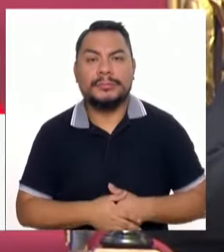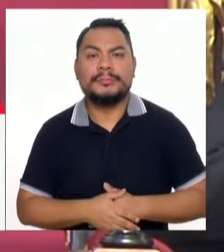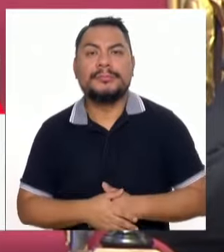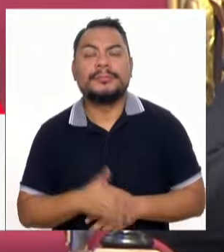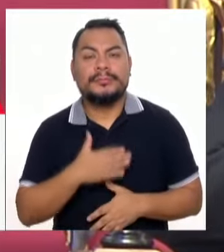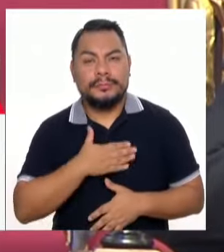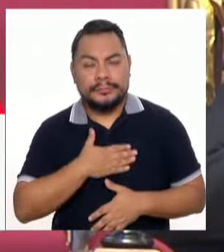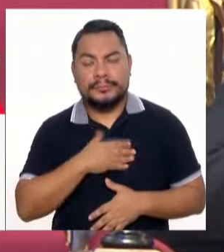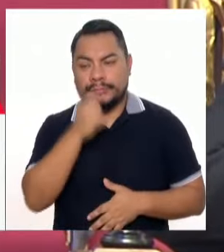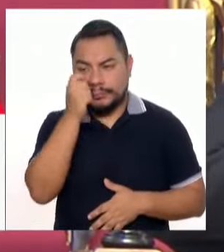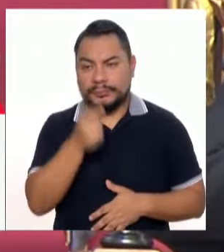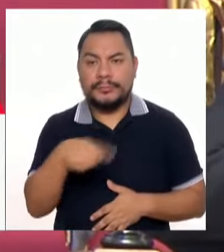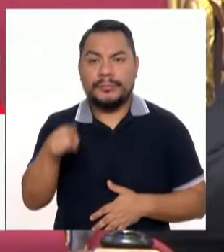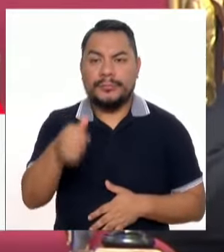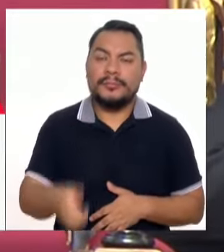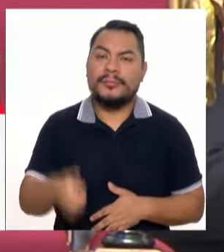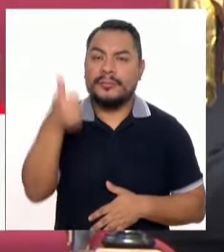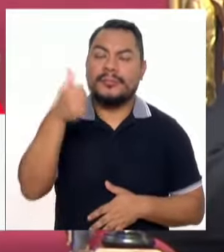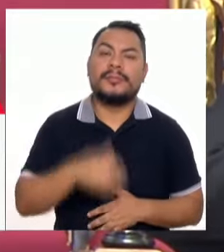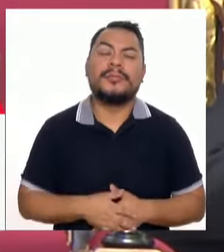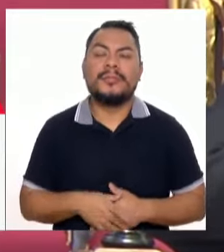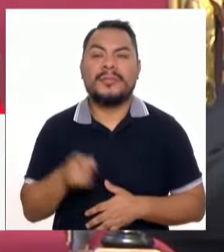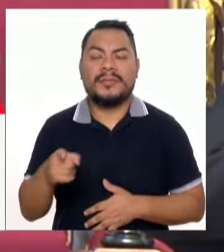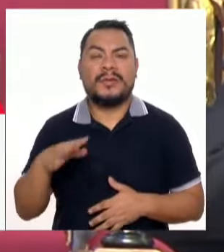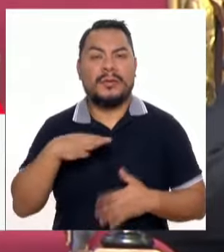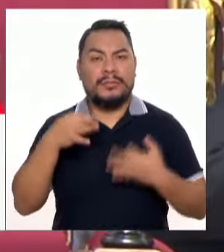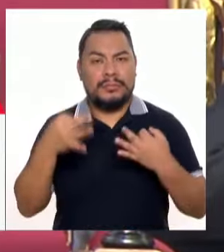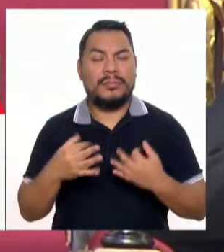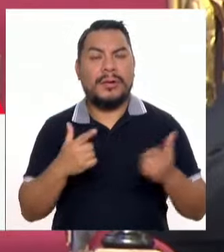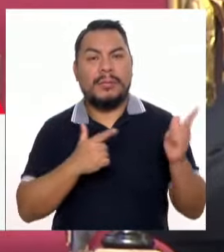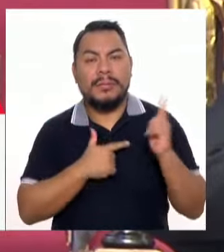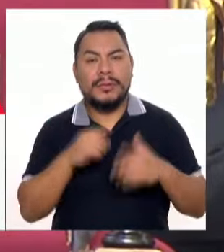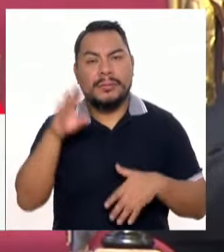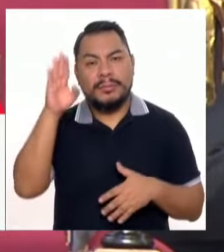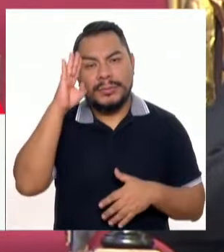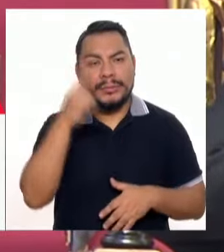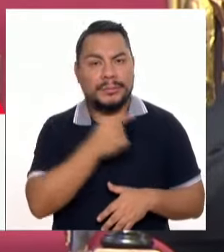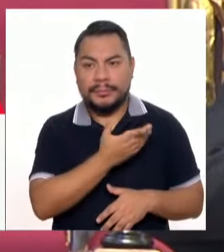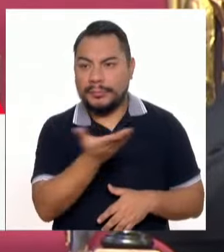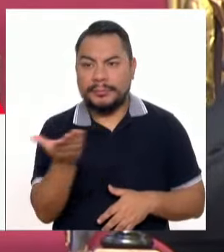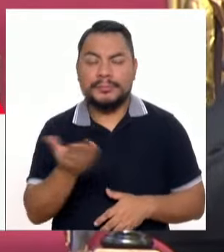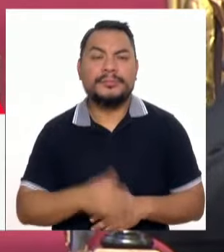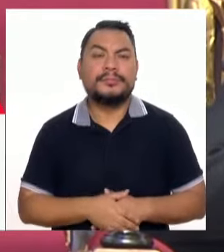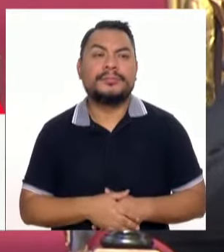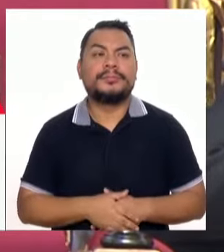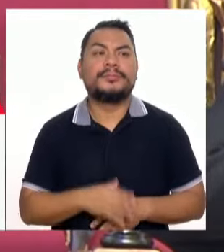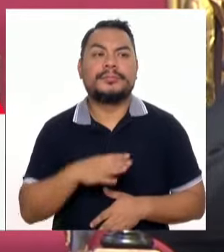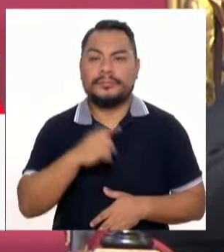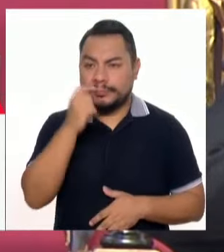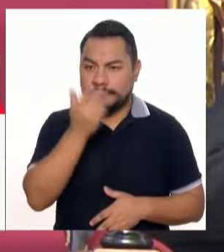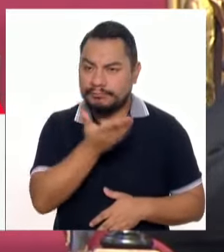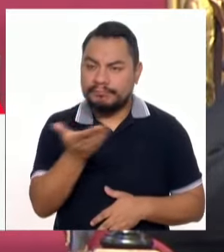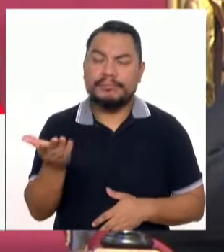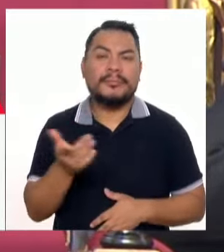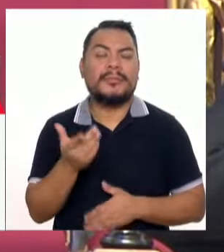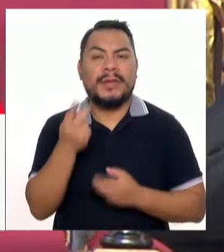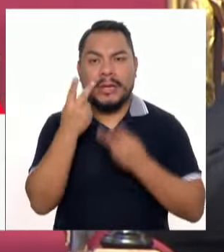distinguidas autoridades civiles, diplomáticas, militares y policiales, distinguidos